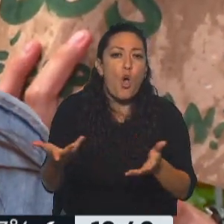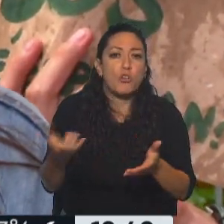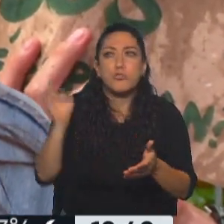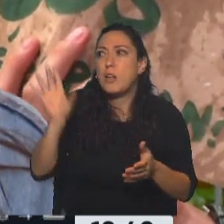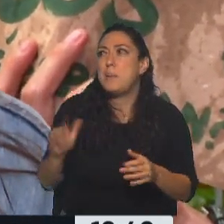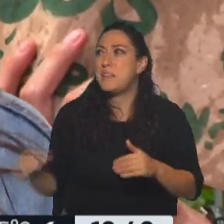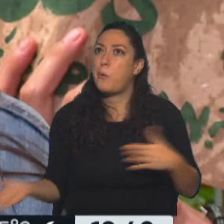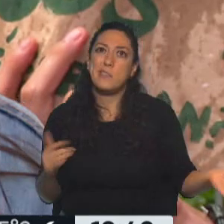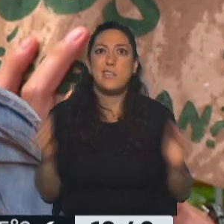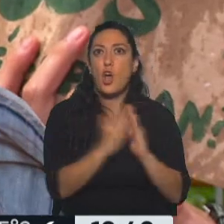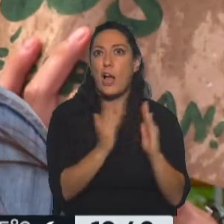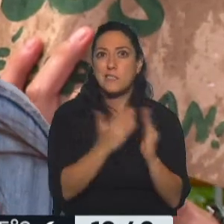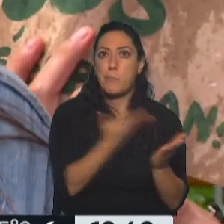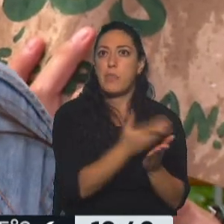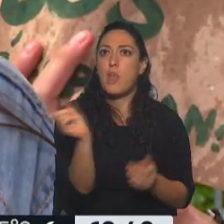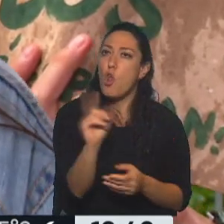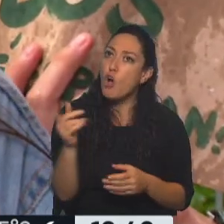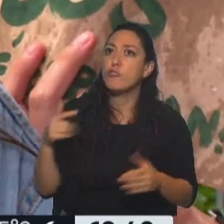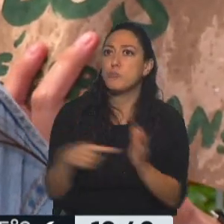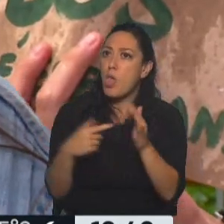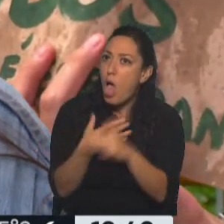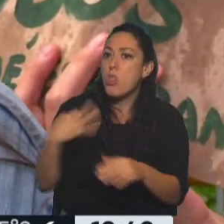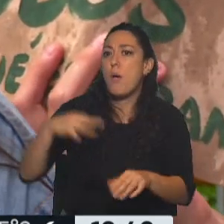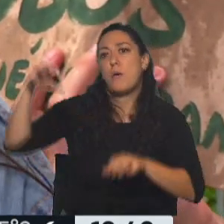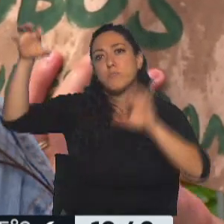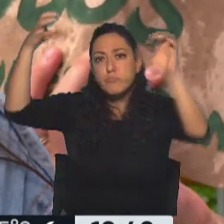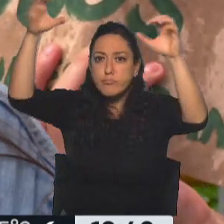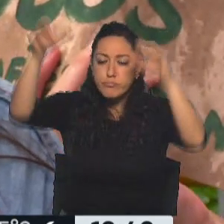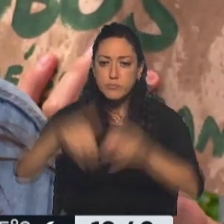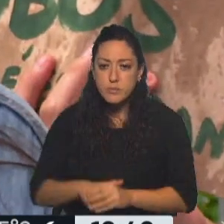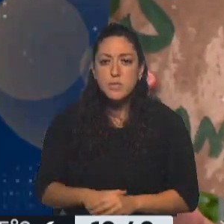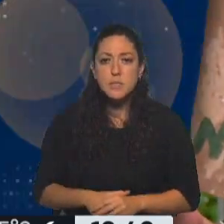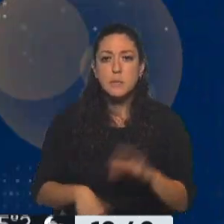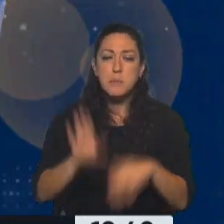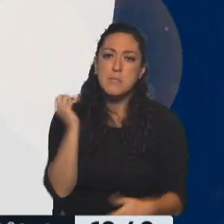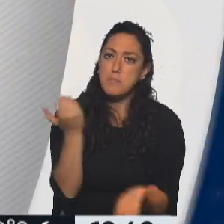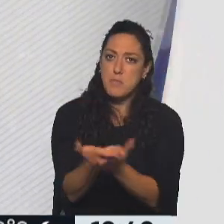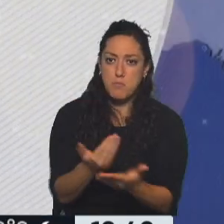vecinos, que es lo que está pasando. Nosotros lo que pedimos es eso, más que nada.